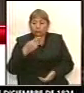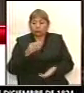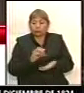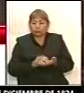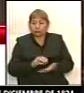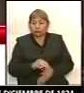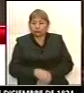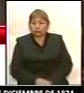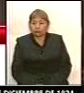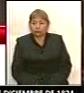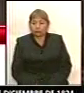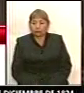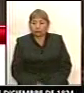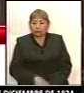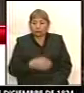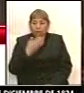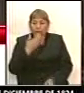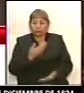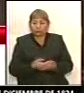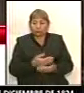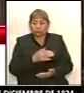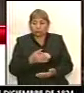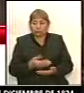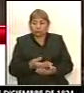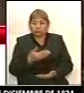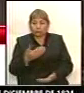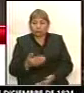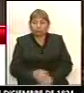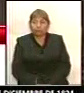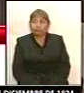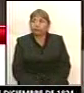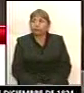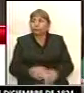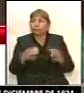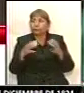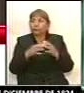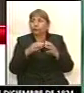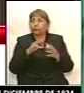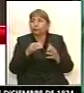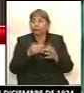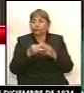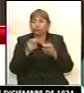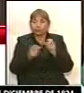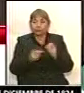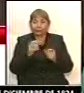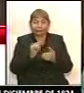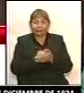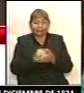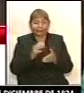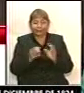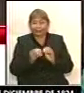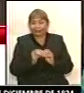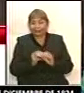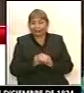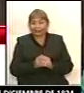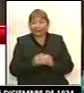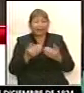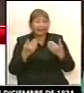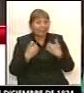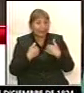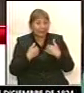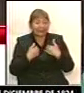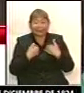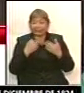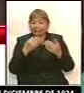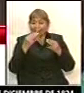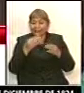condonados. En tal sentido, agradezco, señora presidenta, a la Comisión, tanto Agraria, a la Comisión de Economía, para tener esa sensibilidad